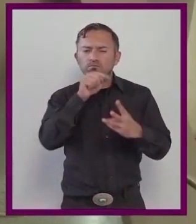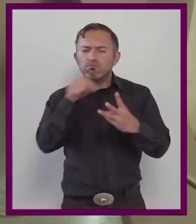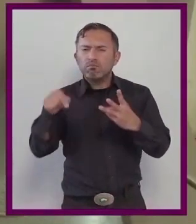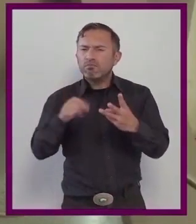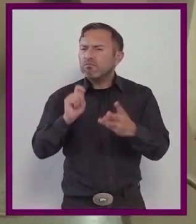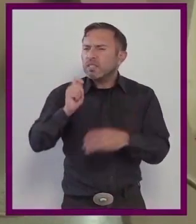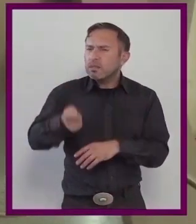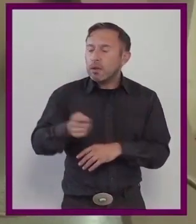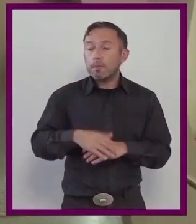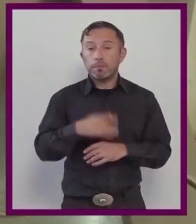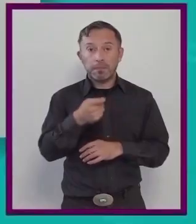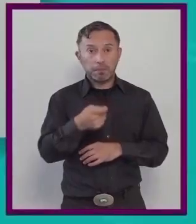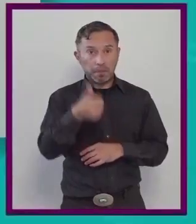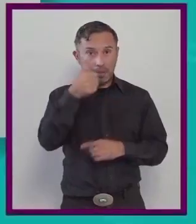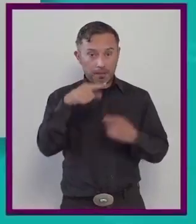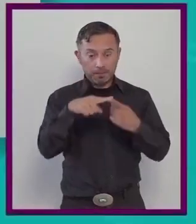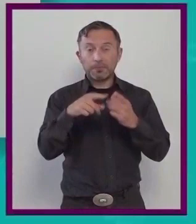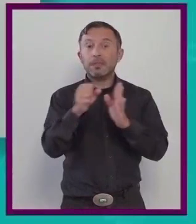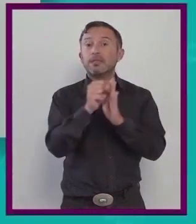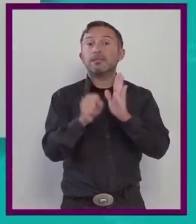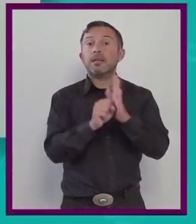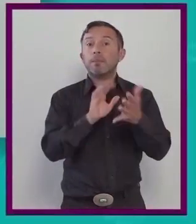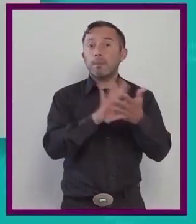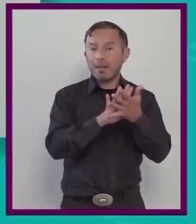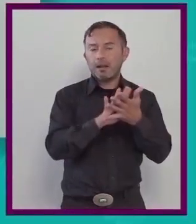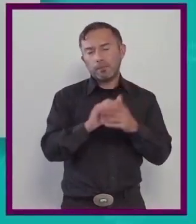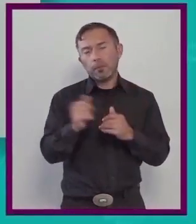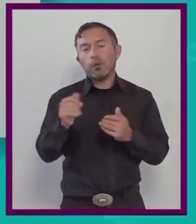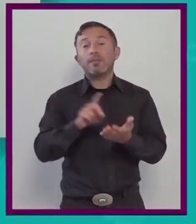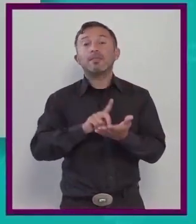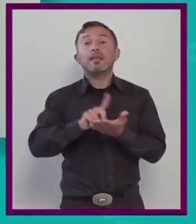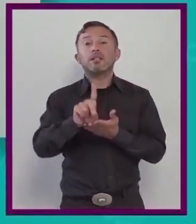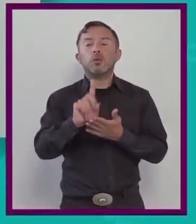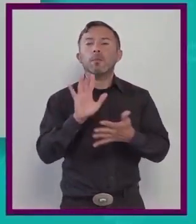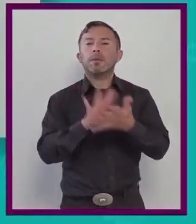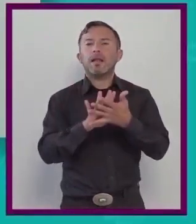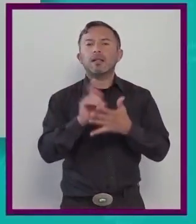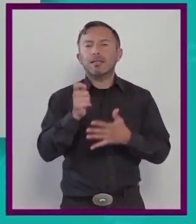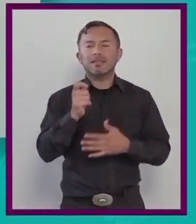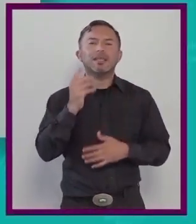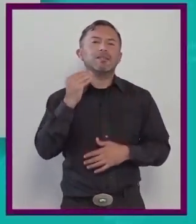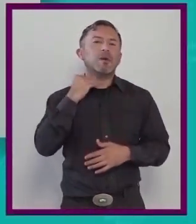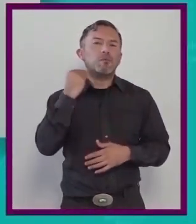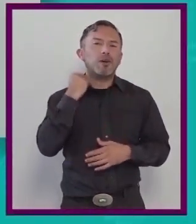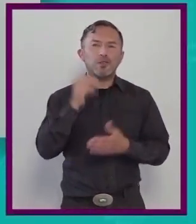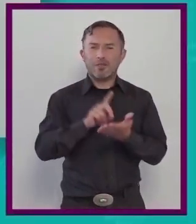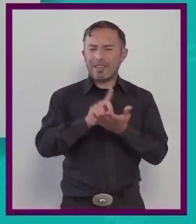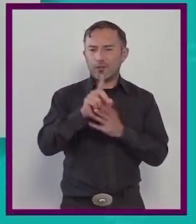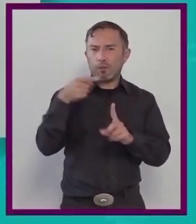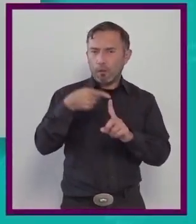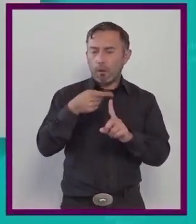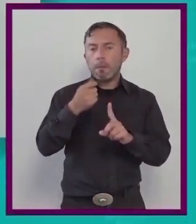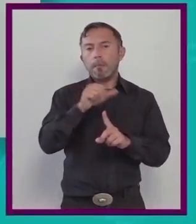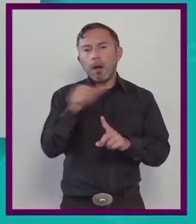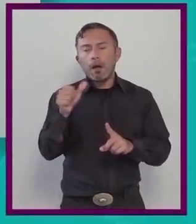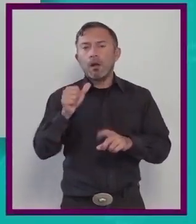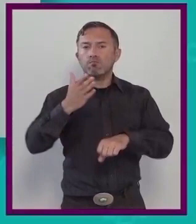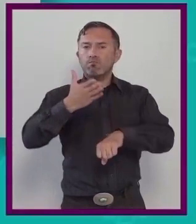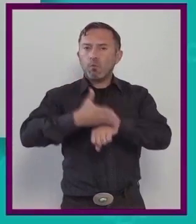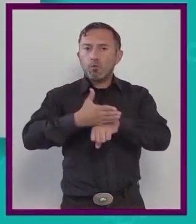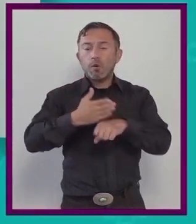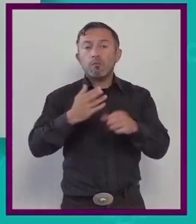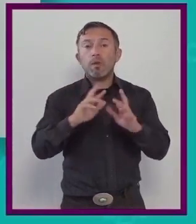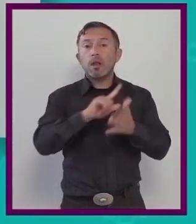de justicia? Pues bueno, primero que nada, el sistema penal. El derecho penal es aquella rama del derecho que se encarga de la